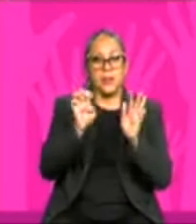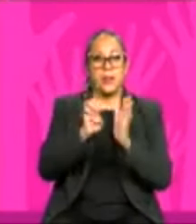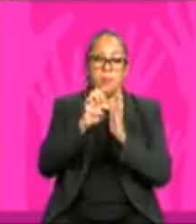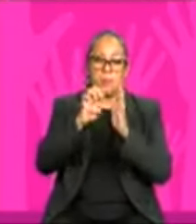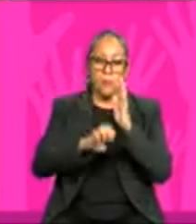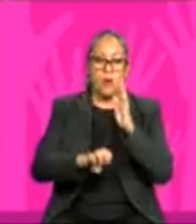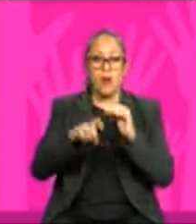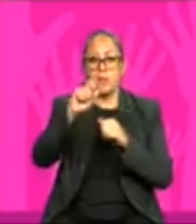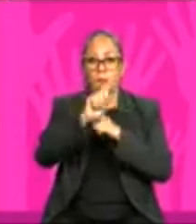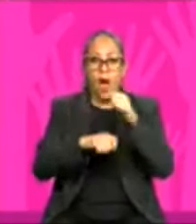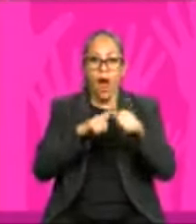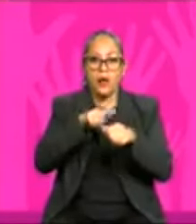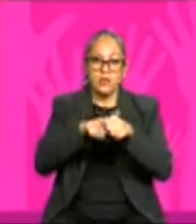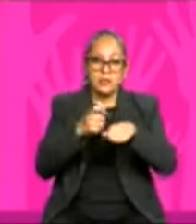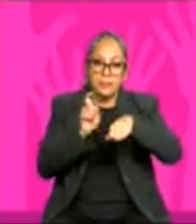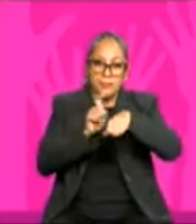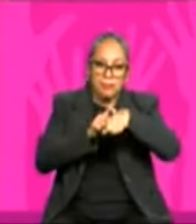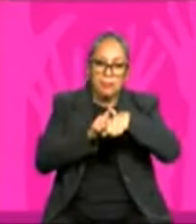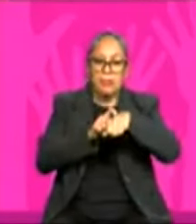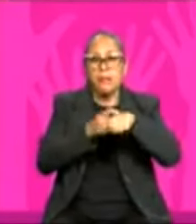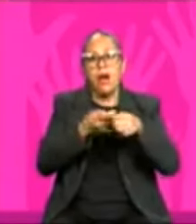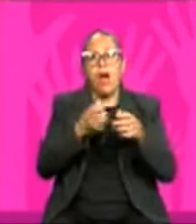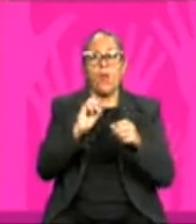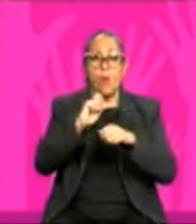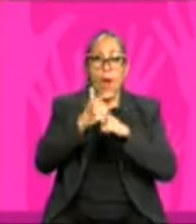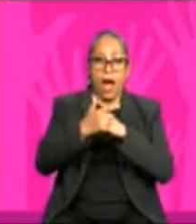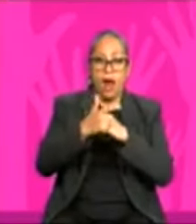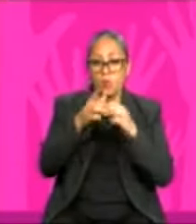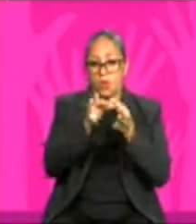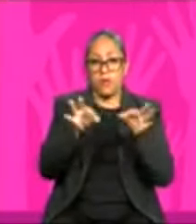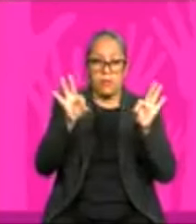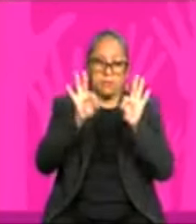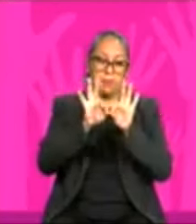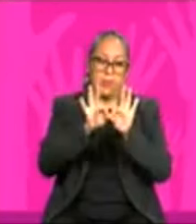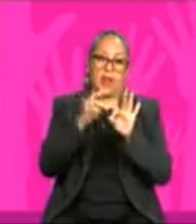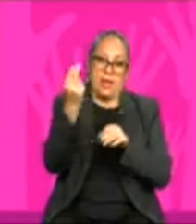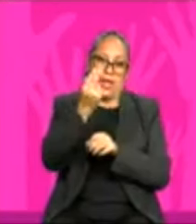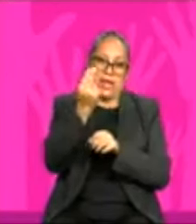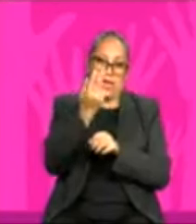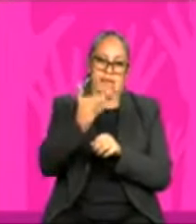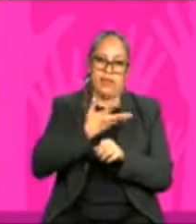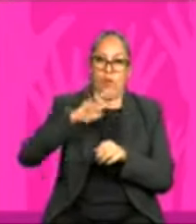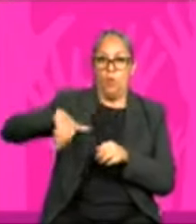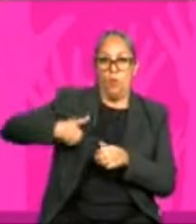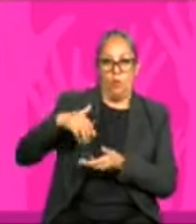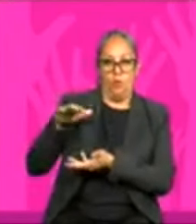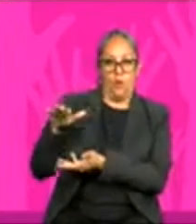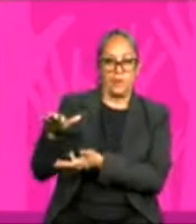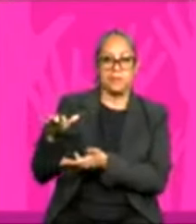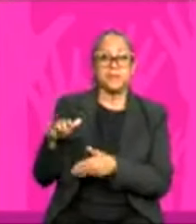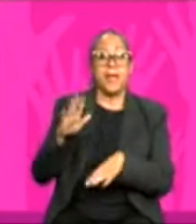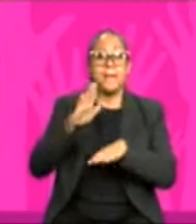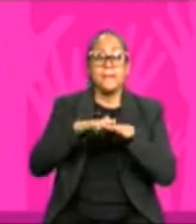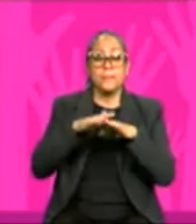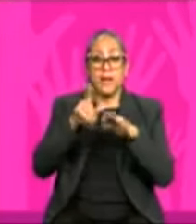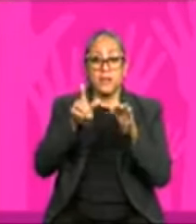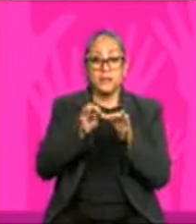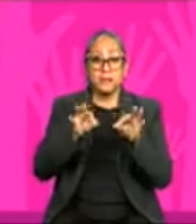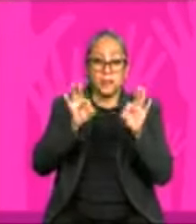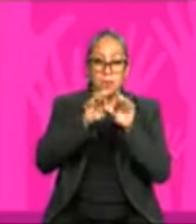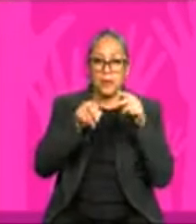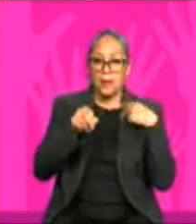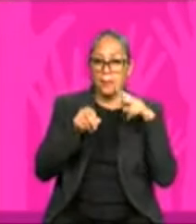Alacrán, la medicina de piquete de Alacrán y otras que son fundamentales. La principal causa de muerte en nuestro